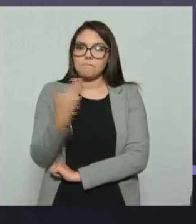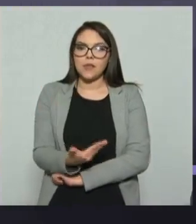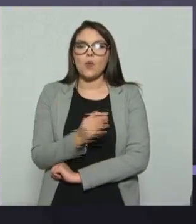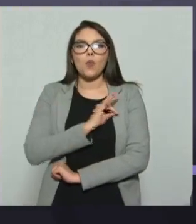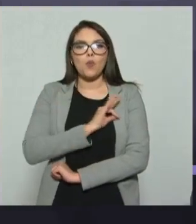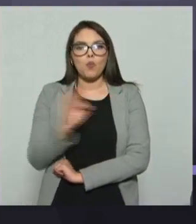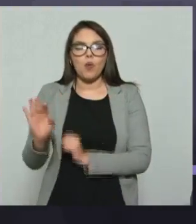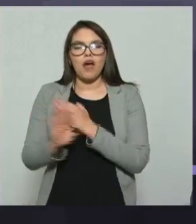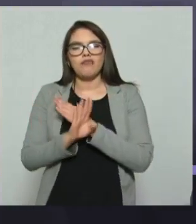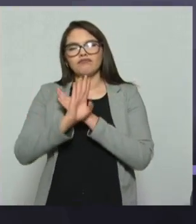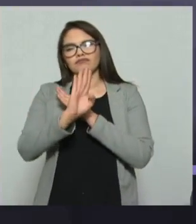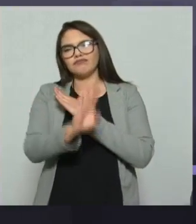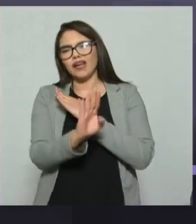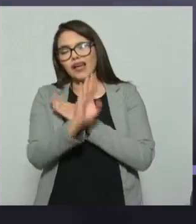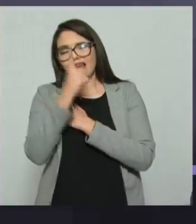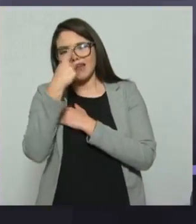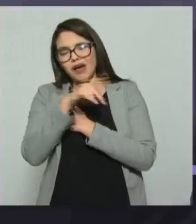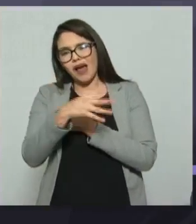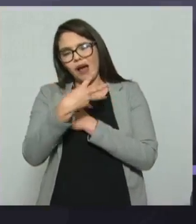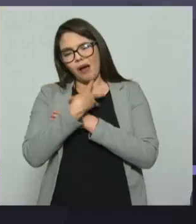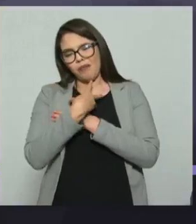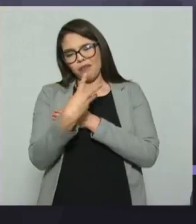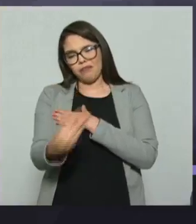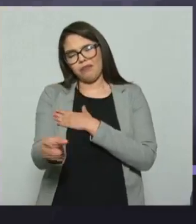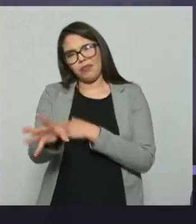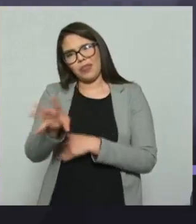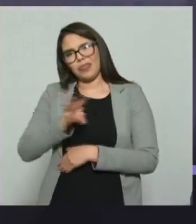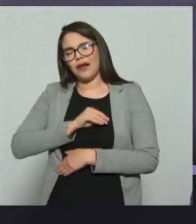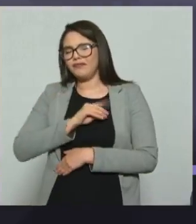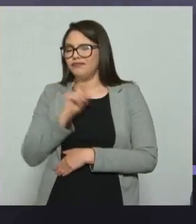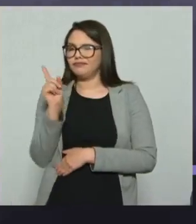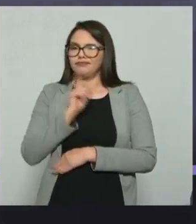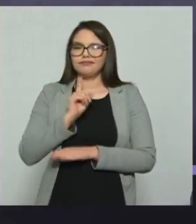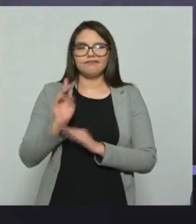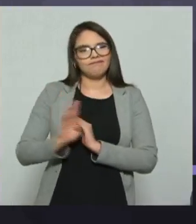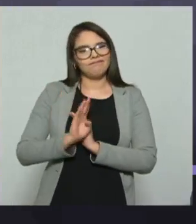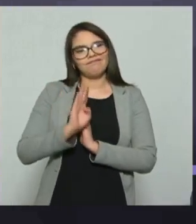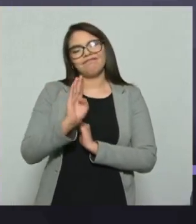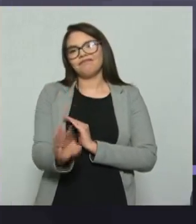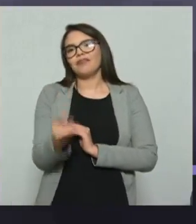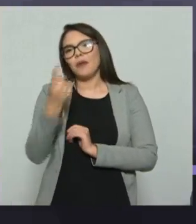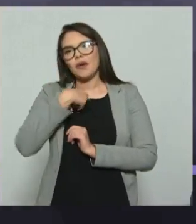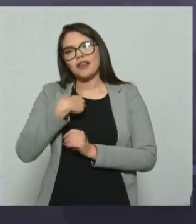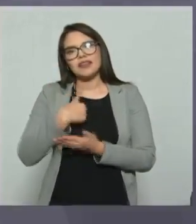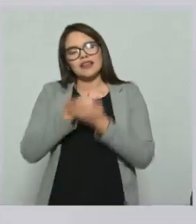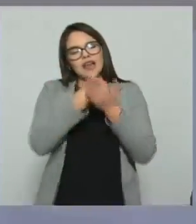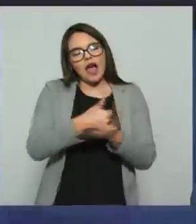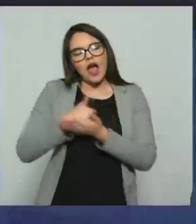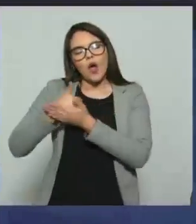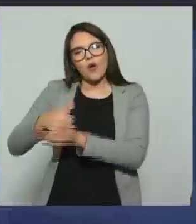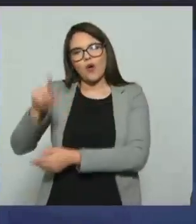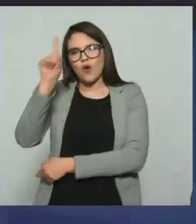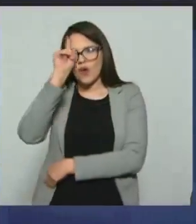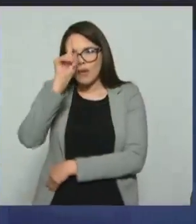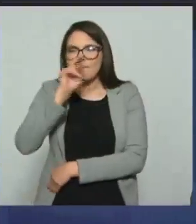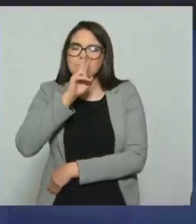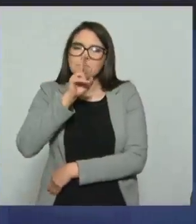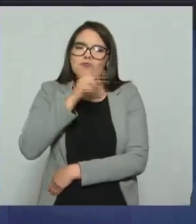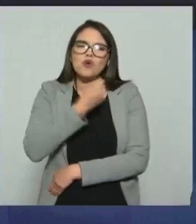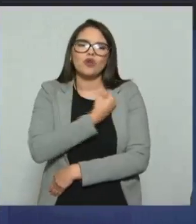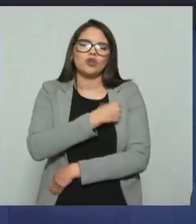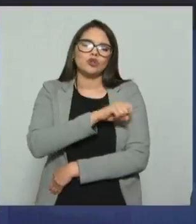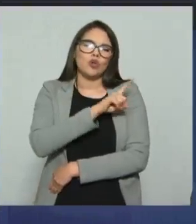evitar los contagios y continuar entre nosotros recomendándonos, ayudándonos a tener una mejor calidad